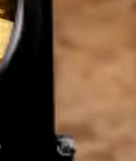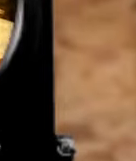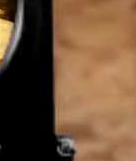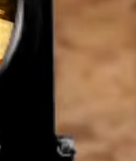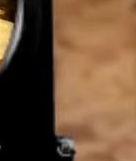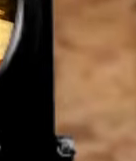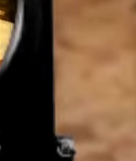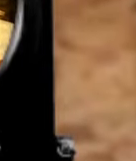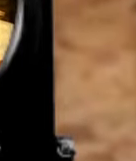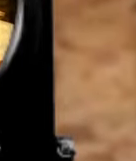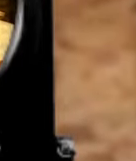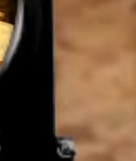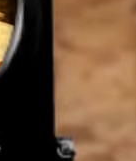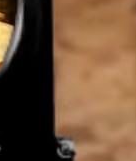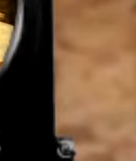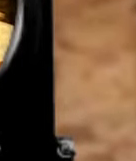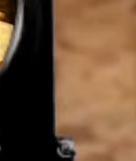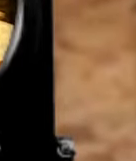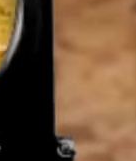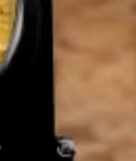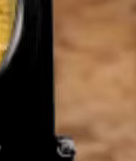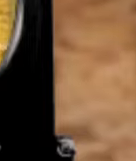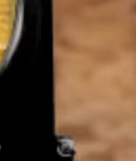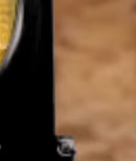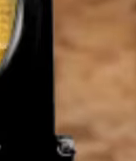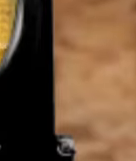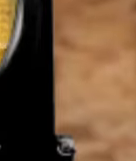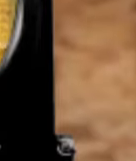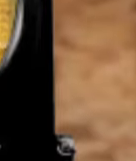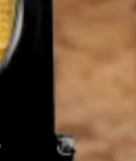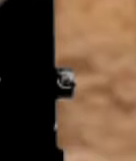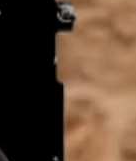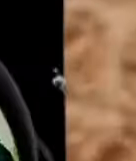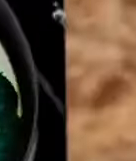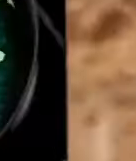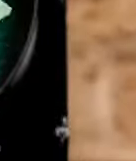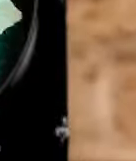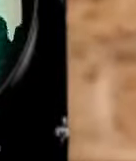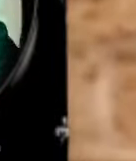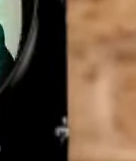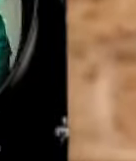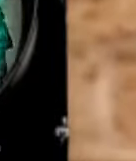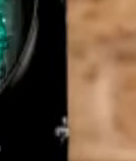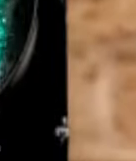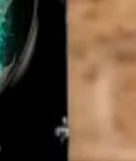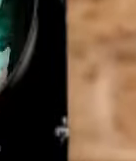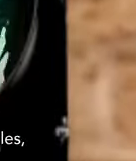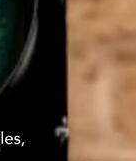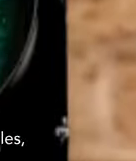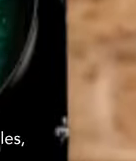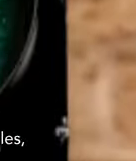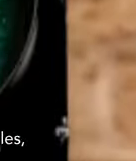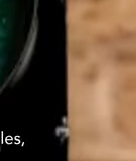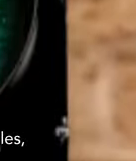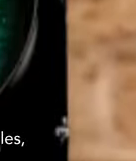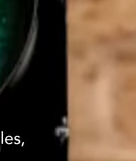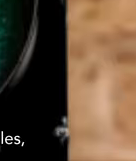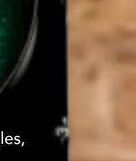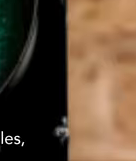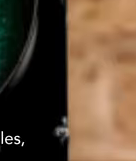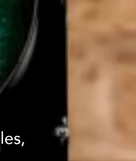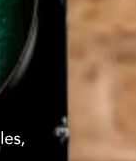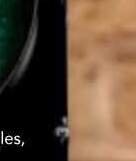podrán estar a un 60% de capacidad con las medidas de prevención. Finalmente, cuando esté en verde, se podrá regresar a